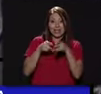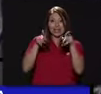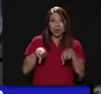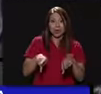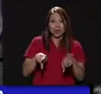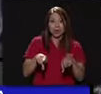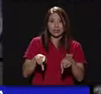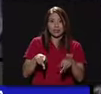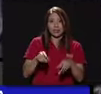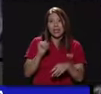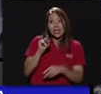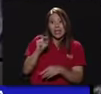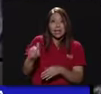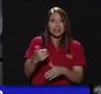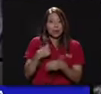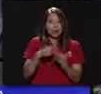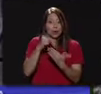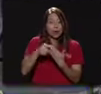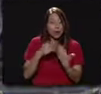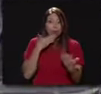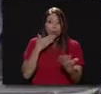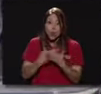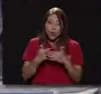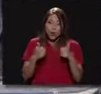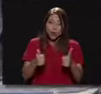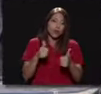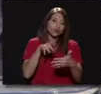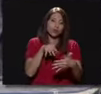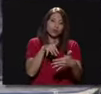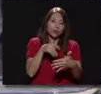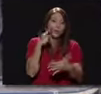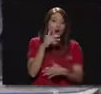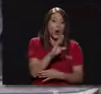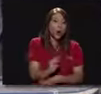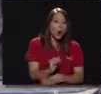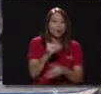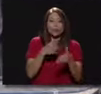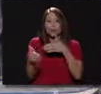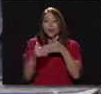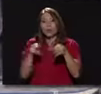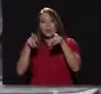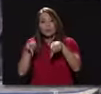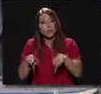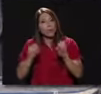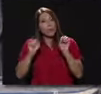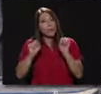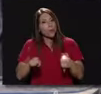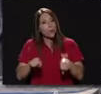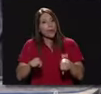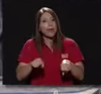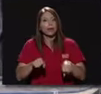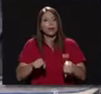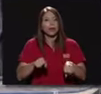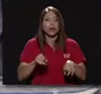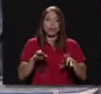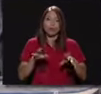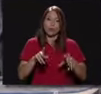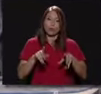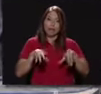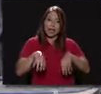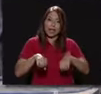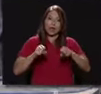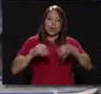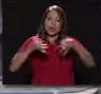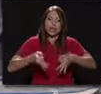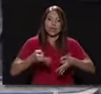ejemplo, tiene programas muy buenos para que los jóvenes o cualquier persona se convierta en ejecutivo de atención, de servicio al